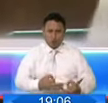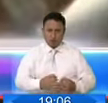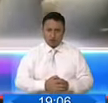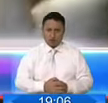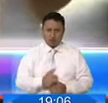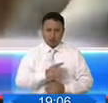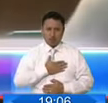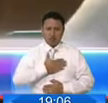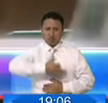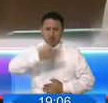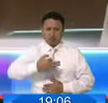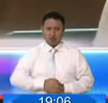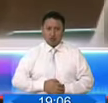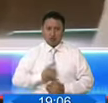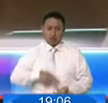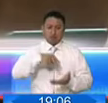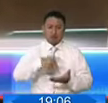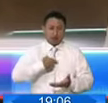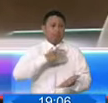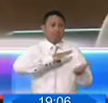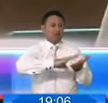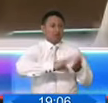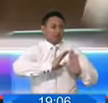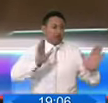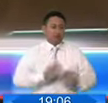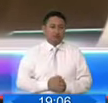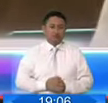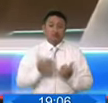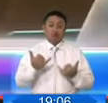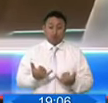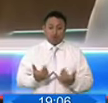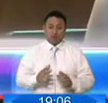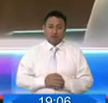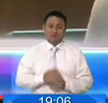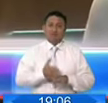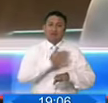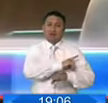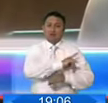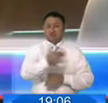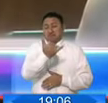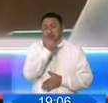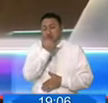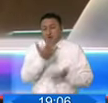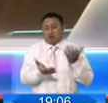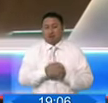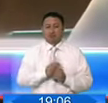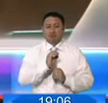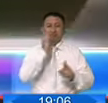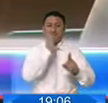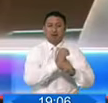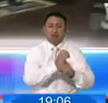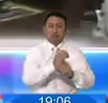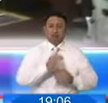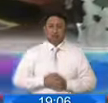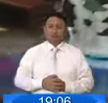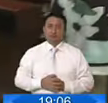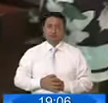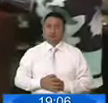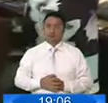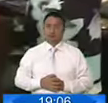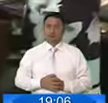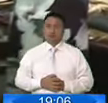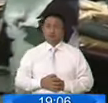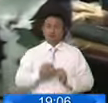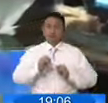tener la valentía de levantarme a pedir disculpas como lo he hecho cuando he ofendido a alguien he tenido un mal comportamiento y acá que